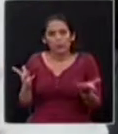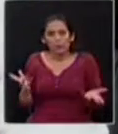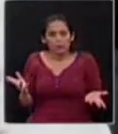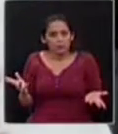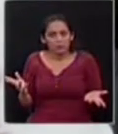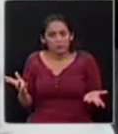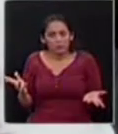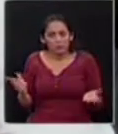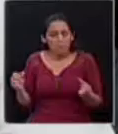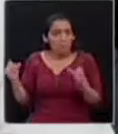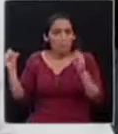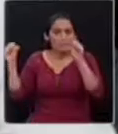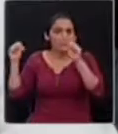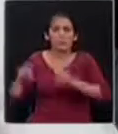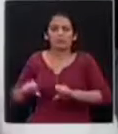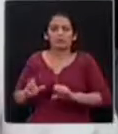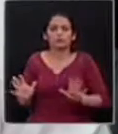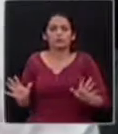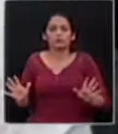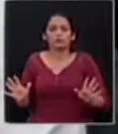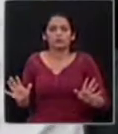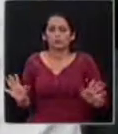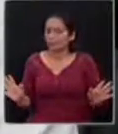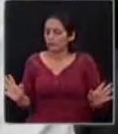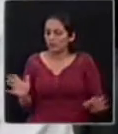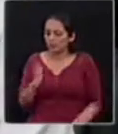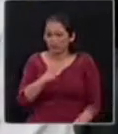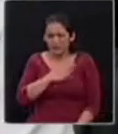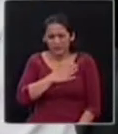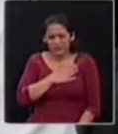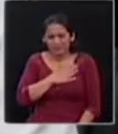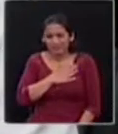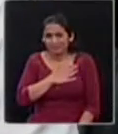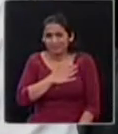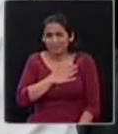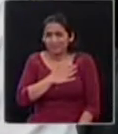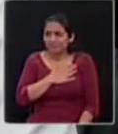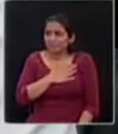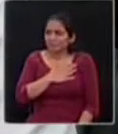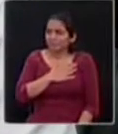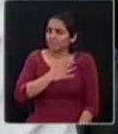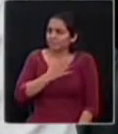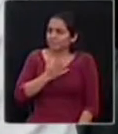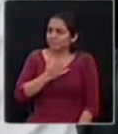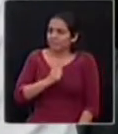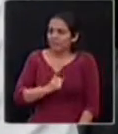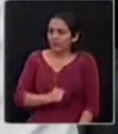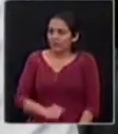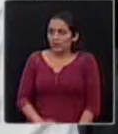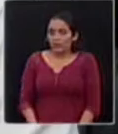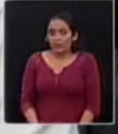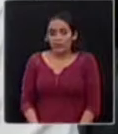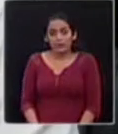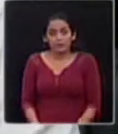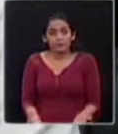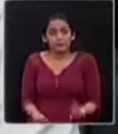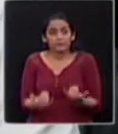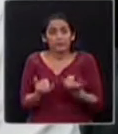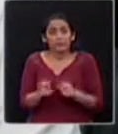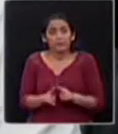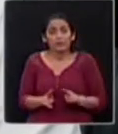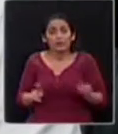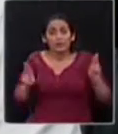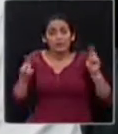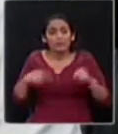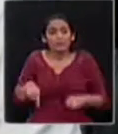y a mí con franqueza me da muchísima pena y el papel que está jugando naciones unidas y la